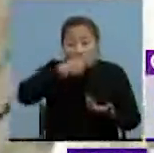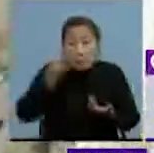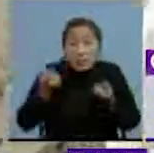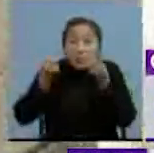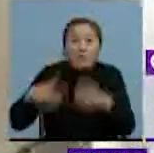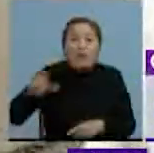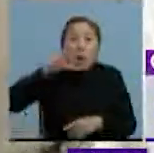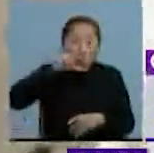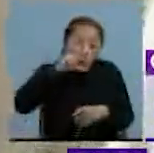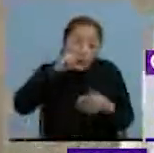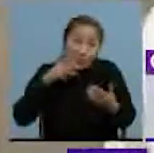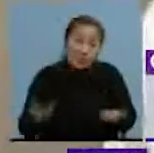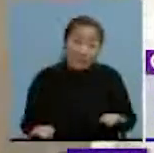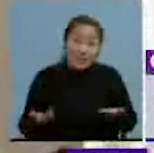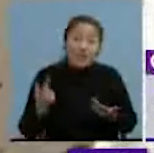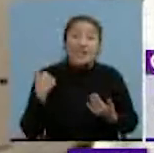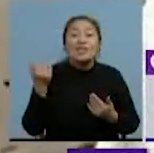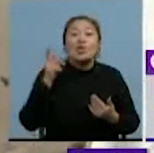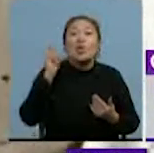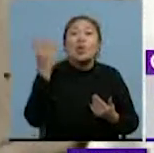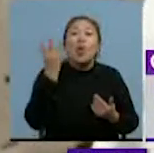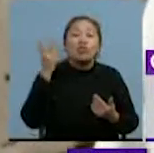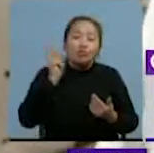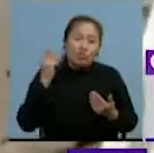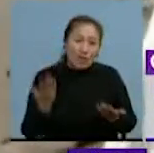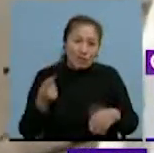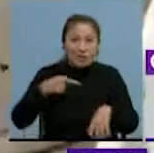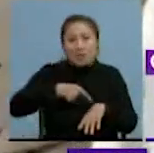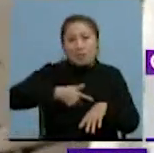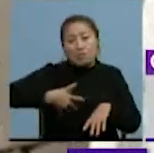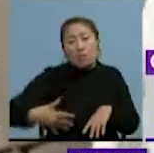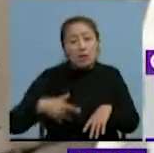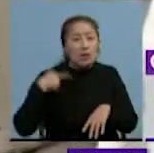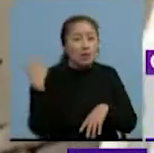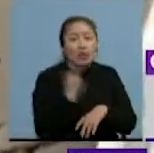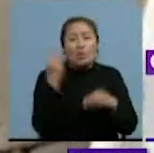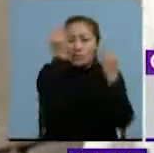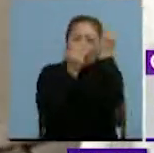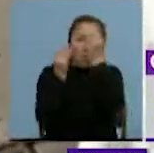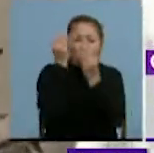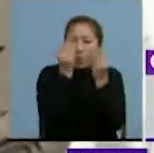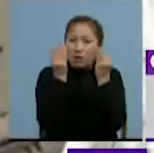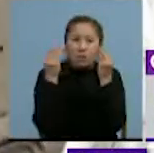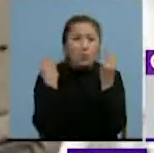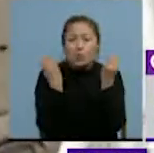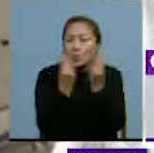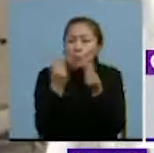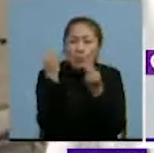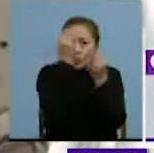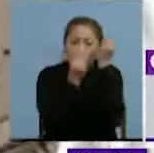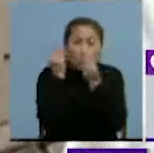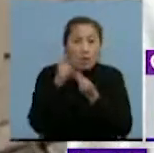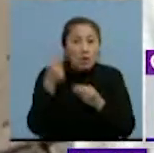empieza julio, o sea, ya serían 4 meses. La verdad que para nosotros estamos muy preocupados porque estamos al